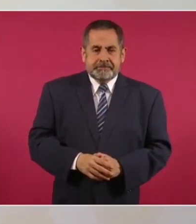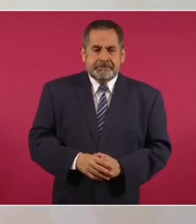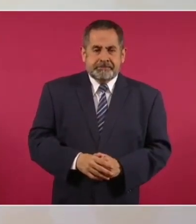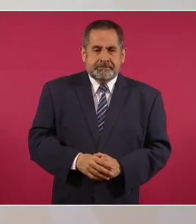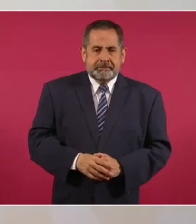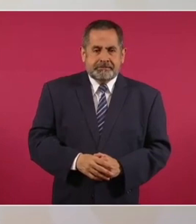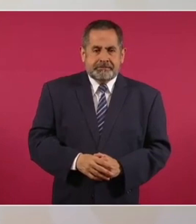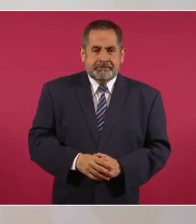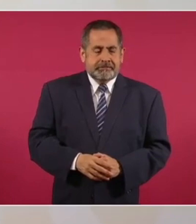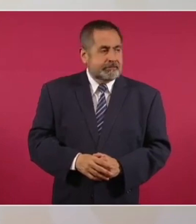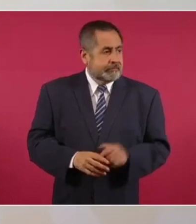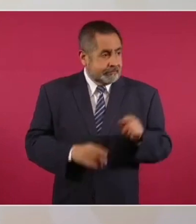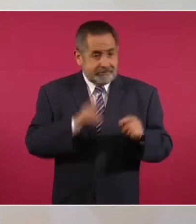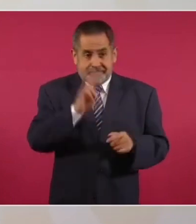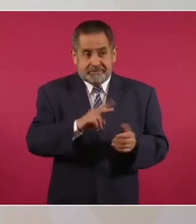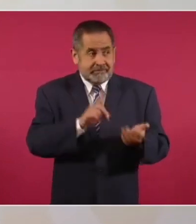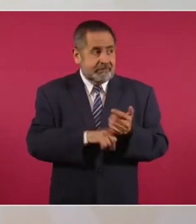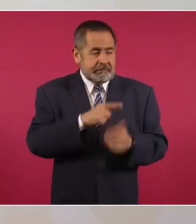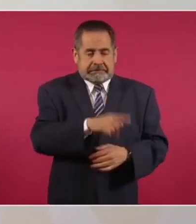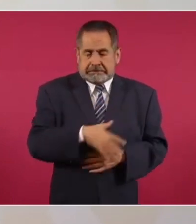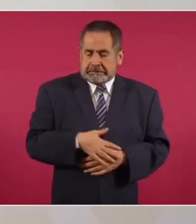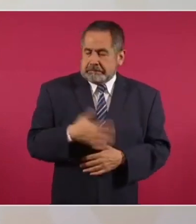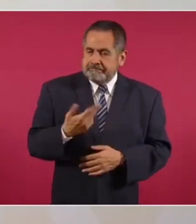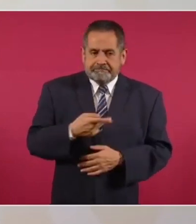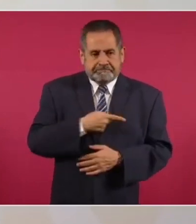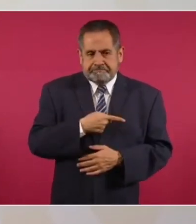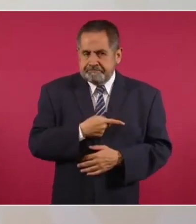Es para decirles pobrecitos, ¿no?